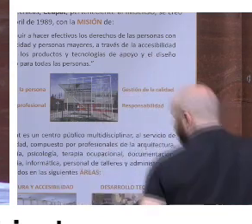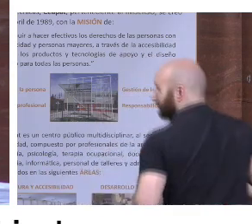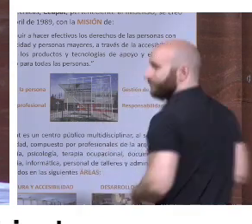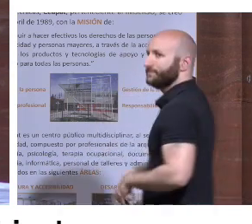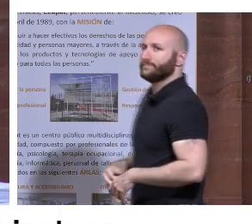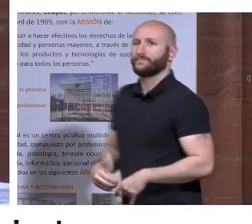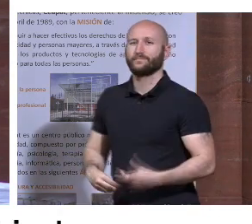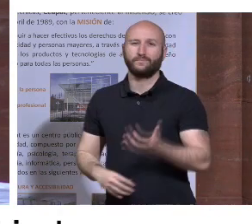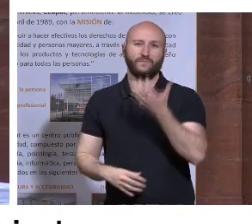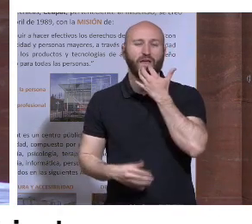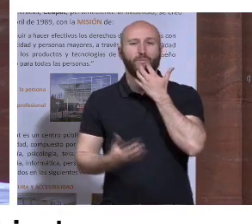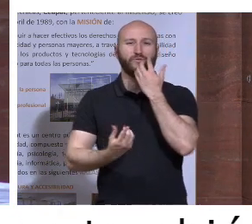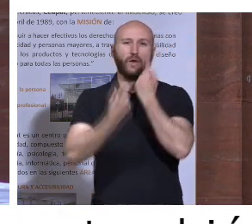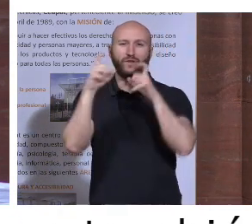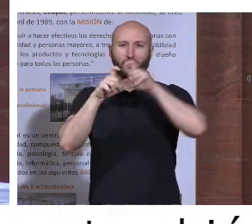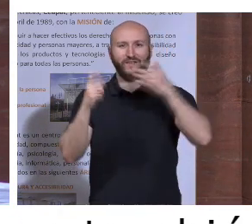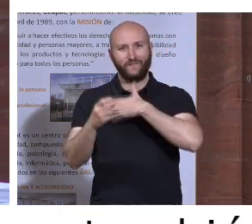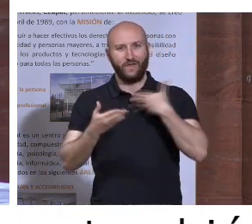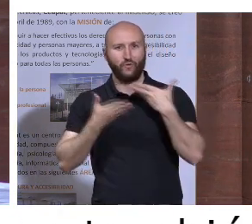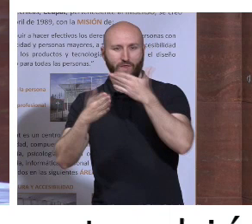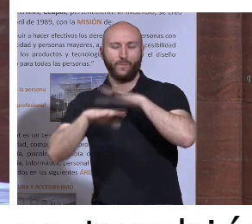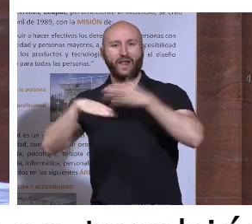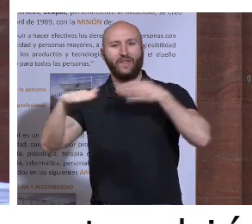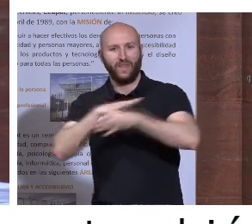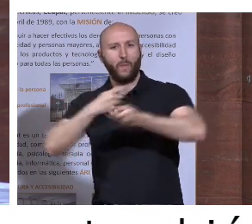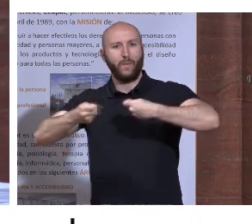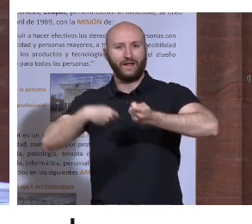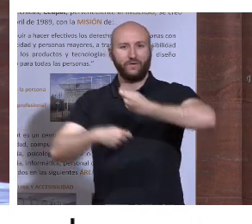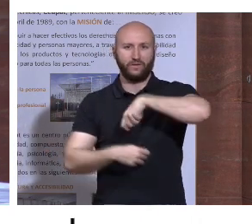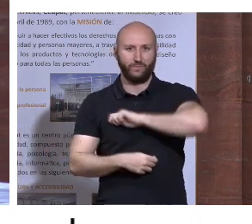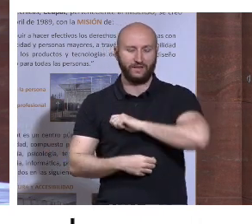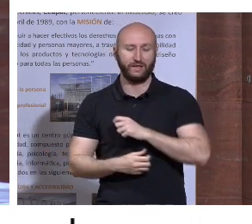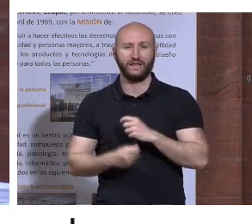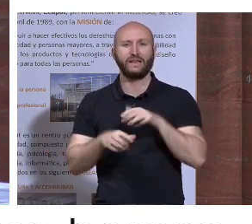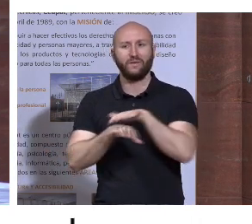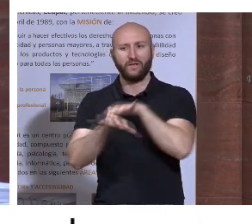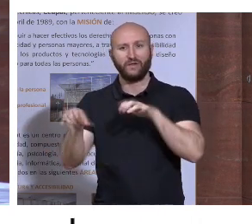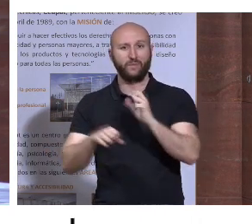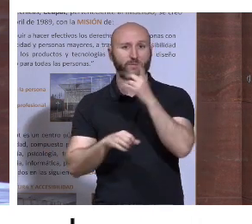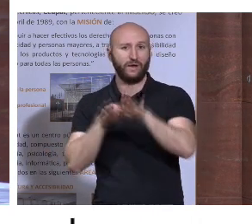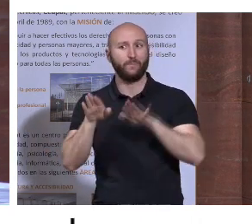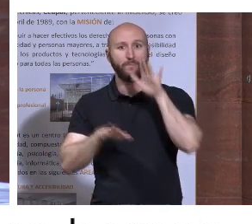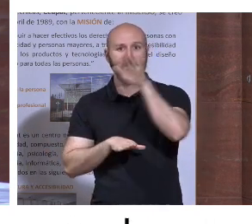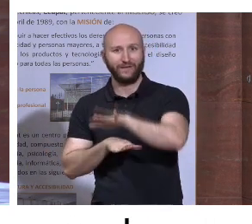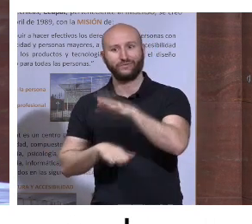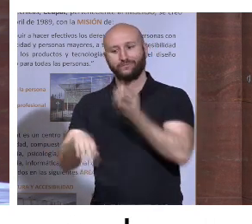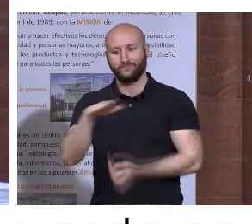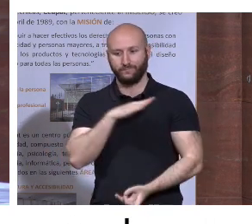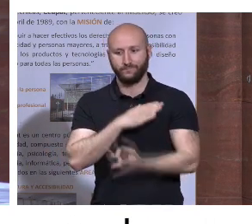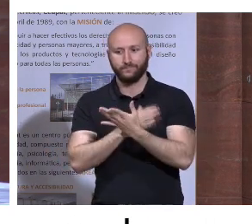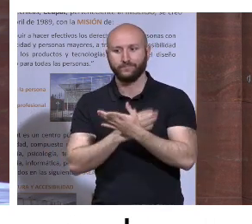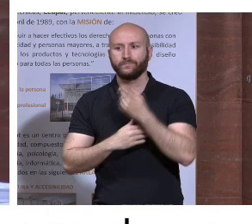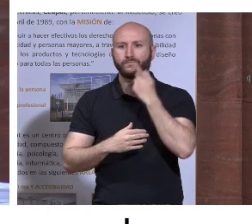hemos intentado ayudar a acceder al mercado en España. Muchas veces el primer paso es establecer si hay